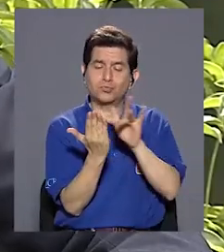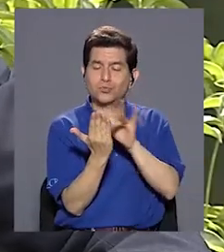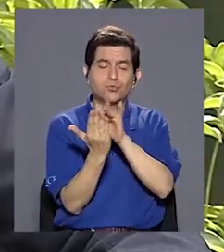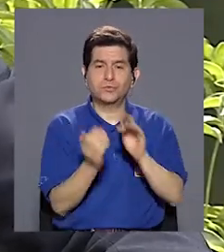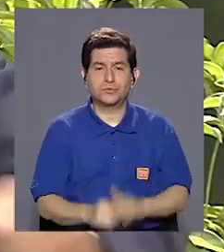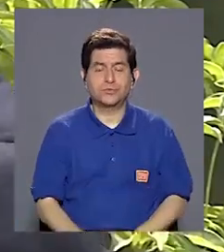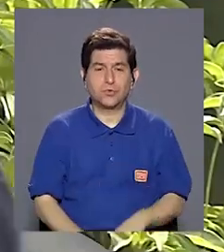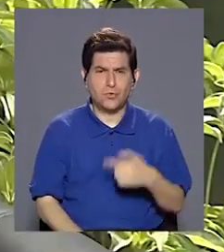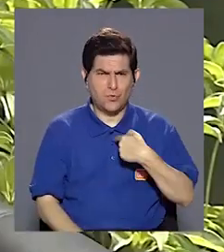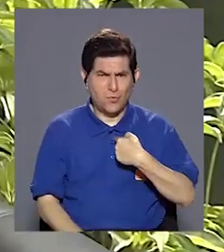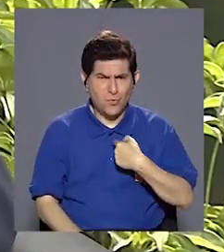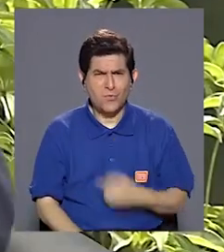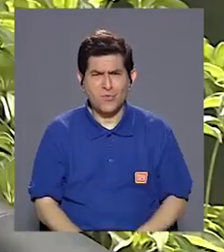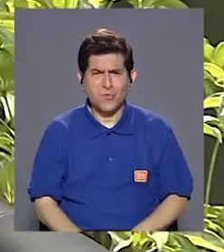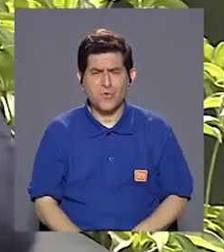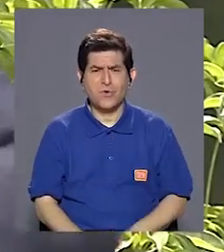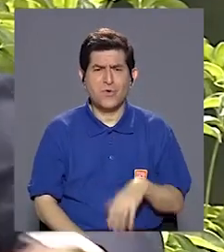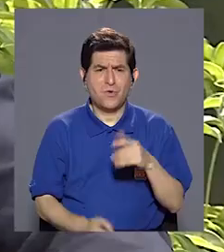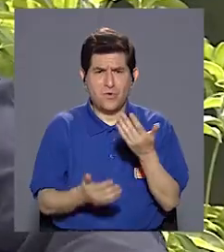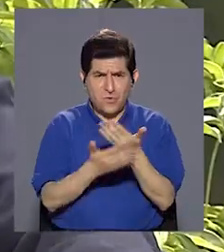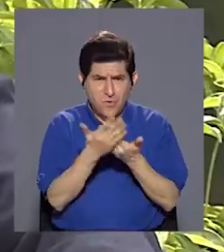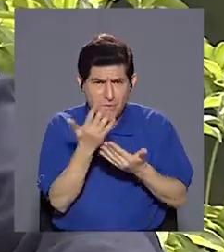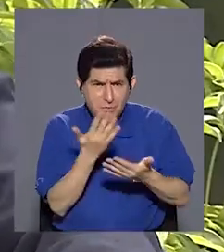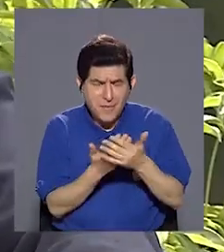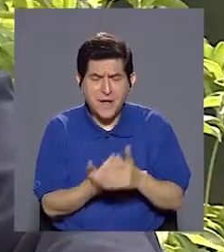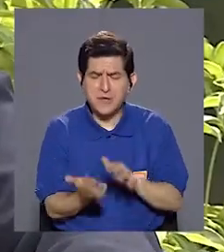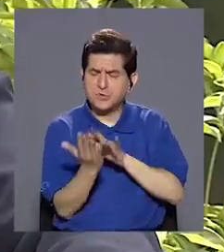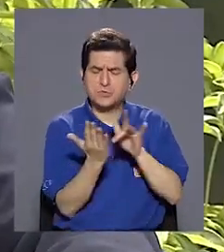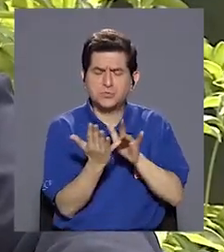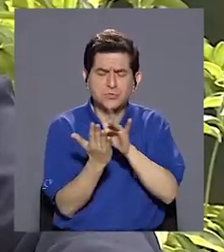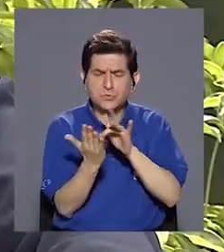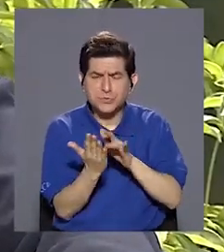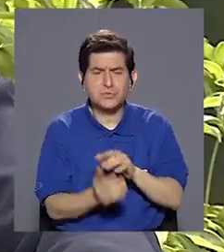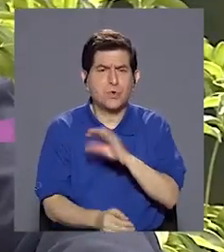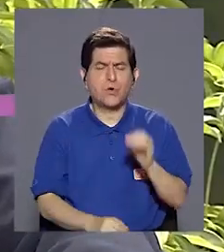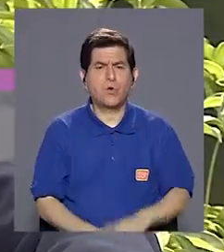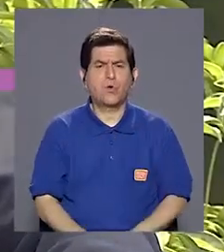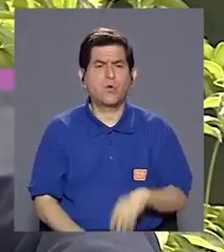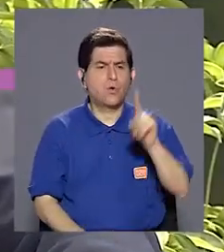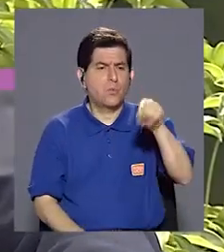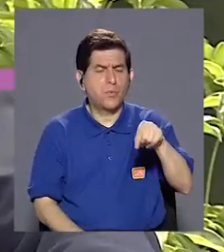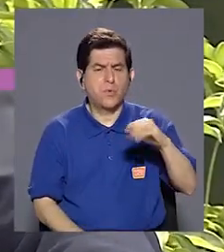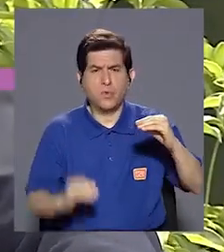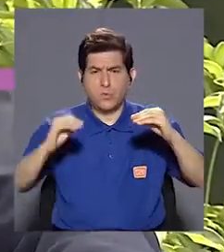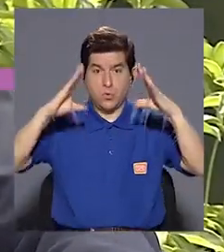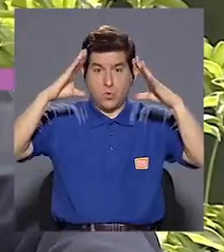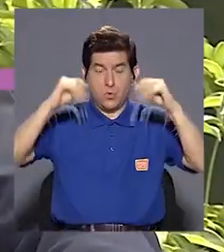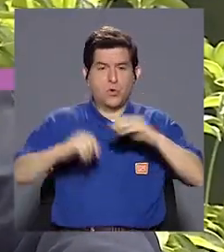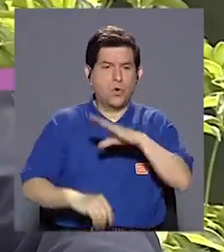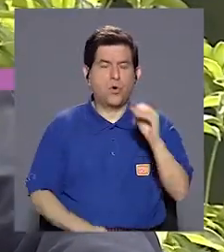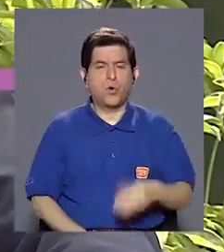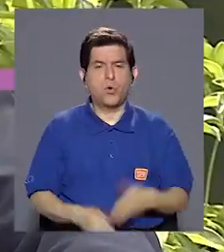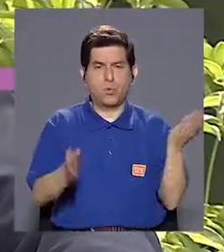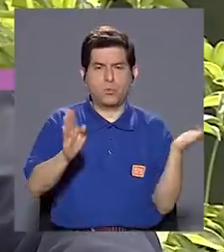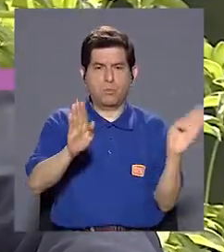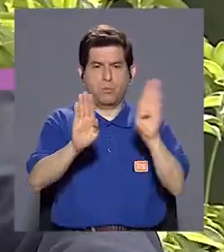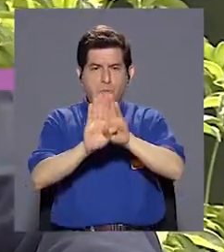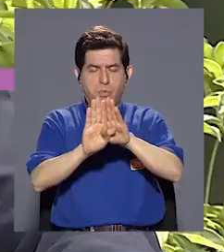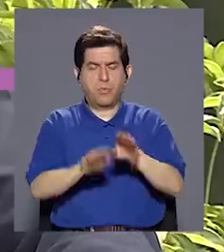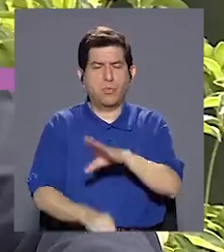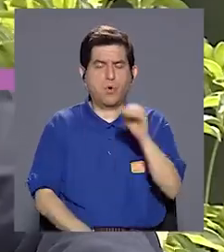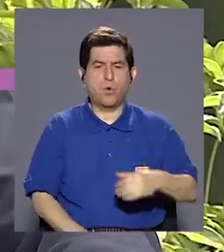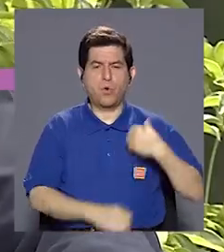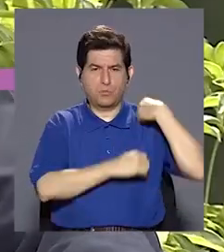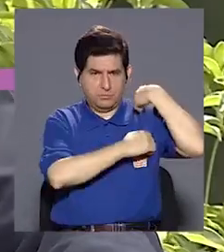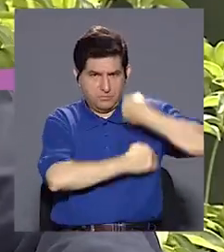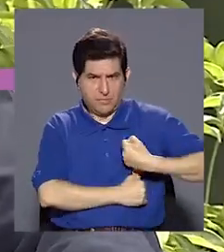está, pues, a ver, haciendo toda esta que escribimos con los dedos, tocar un interruptor para encender una luz, cerrar una puerta, agarrar